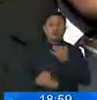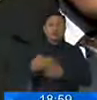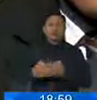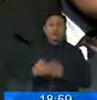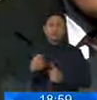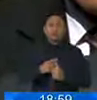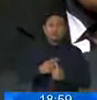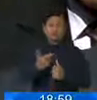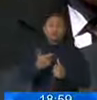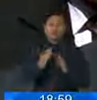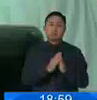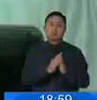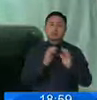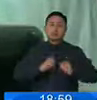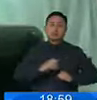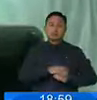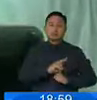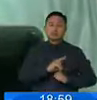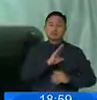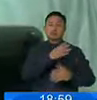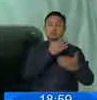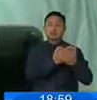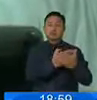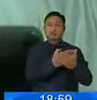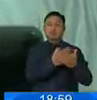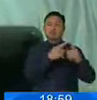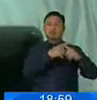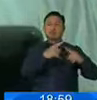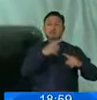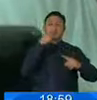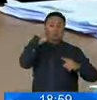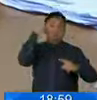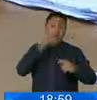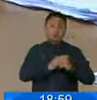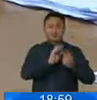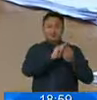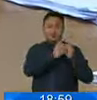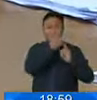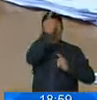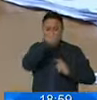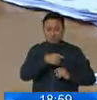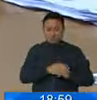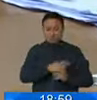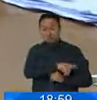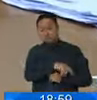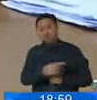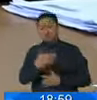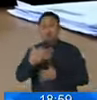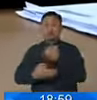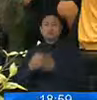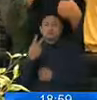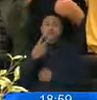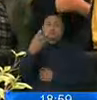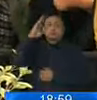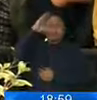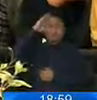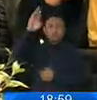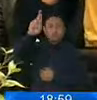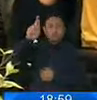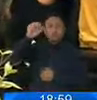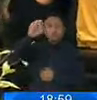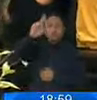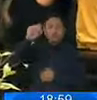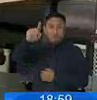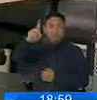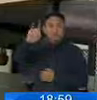que resolver el pedido de revocatoria a la prisión preventiva en contra de Correa y el juzgamiento abreviado a los dos agentes detenidos por el